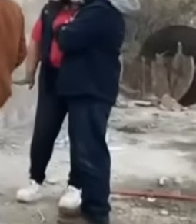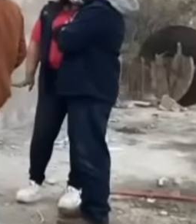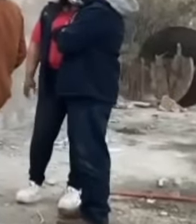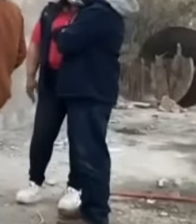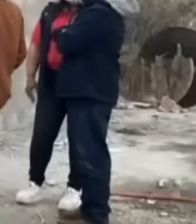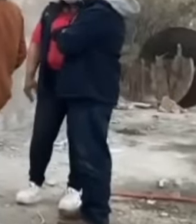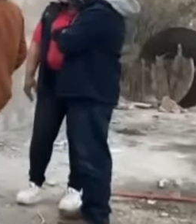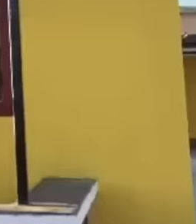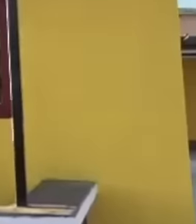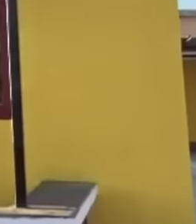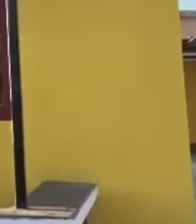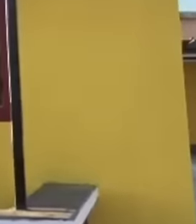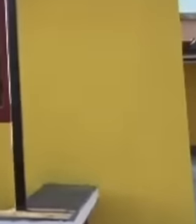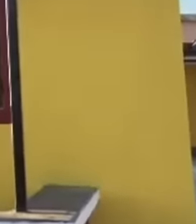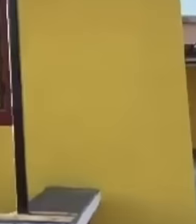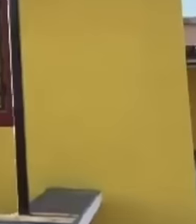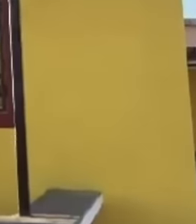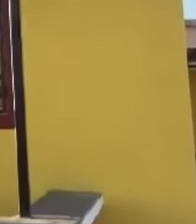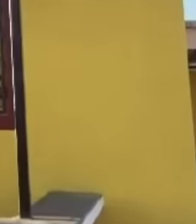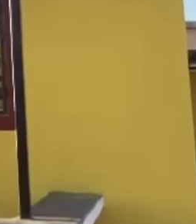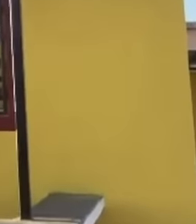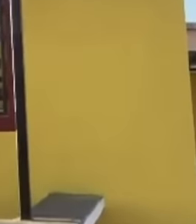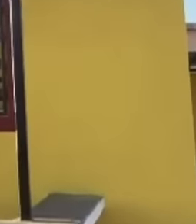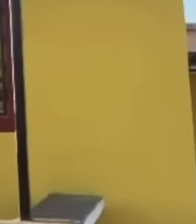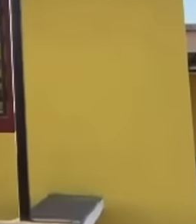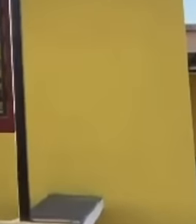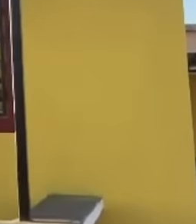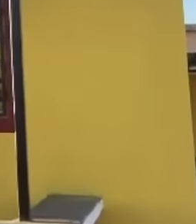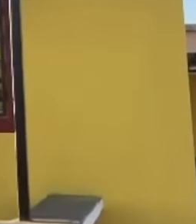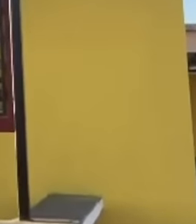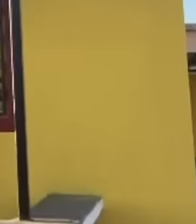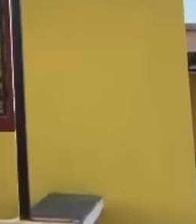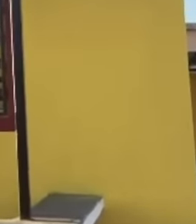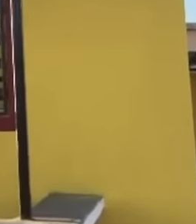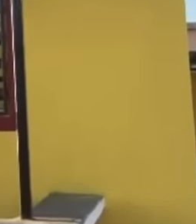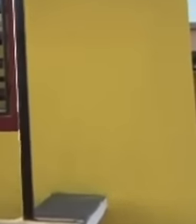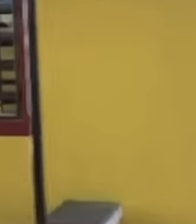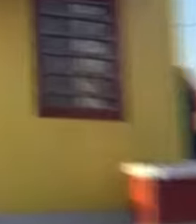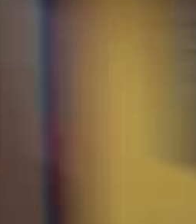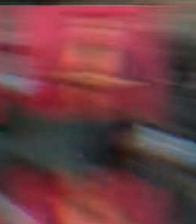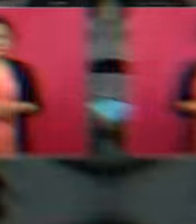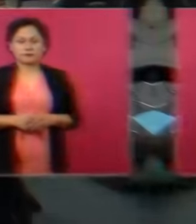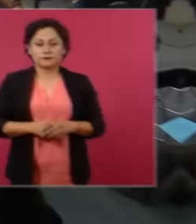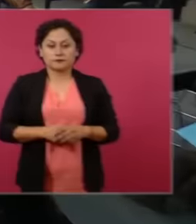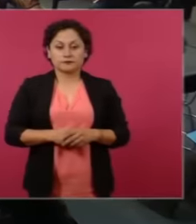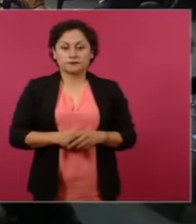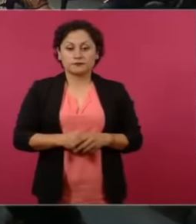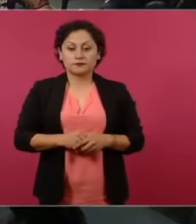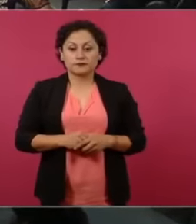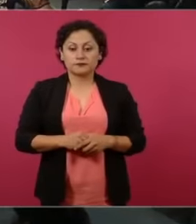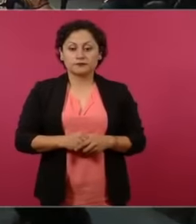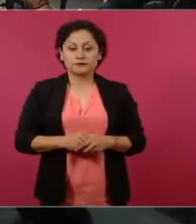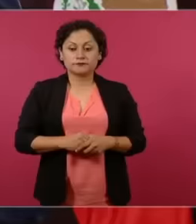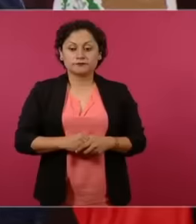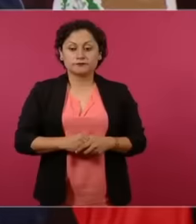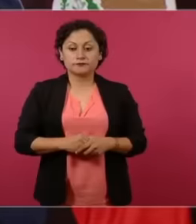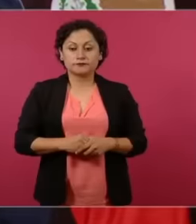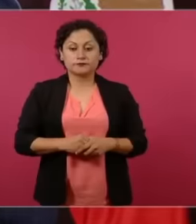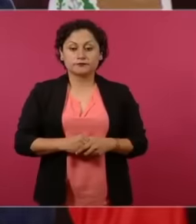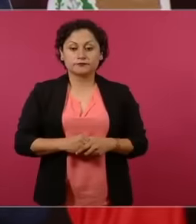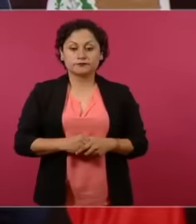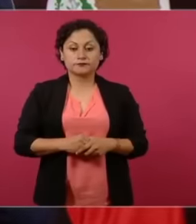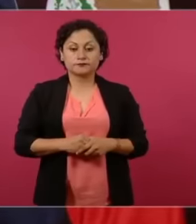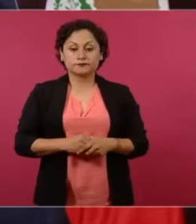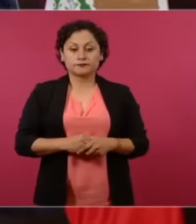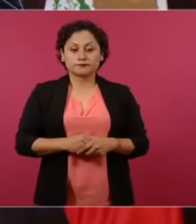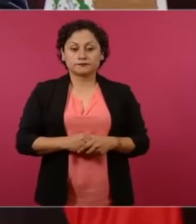lo acordado con los familiares. Se les construyeron casas, se les pagó la indemnización y se les hizo un memorial en la zona,